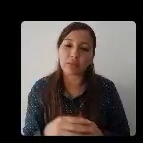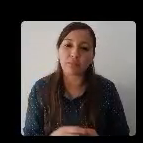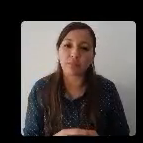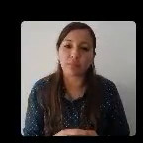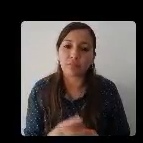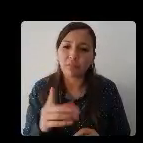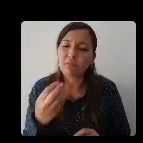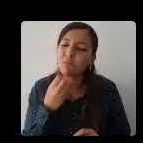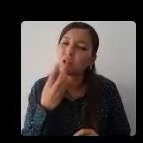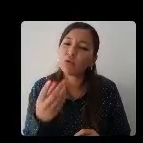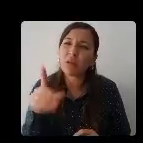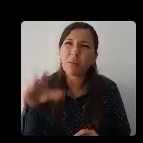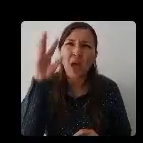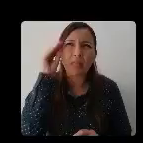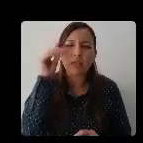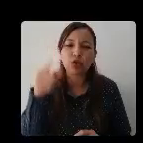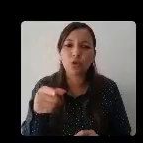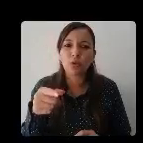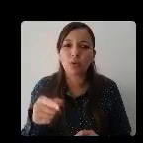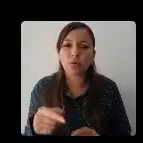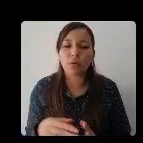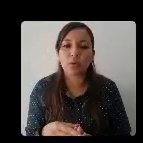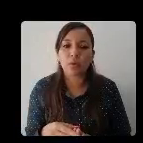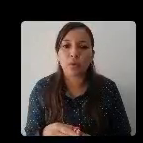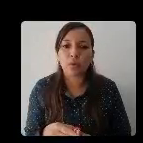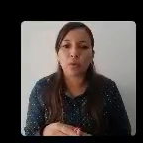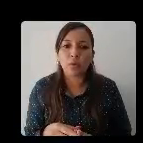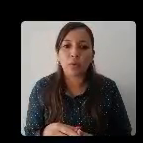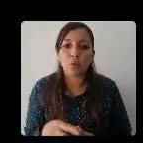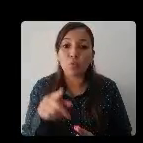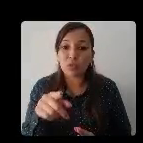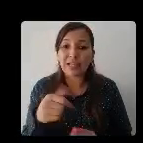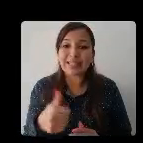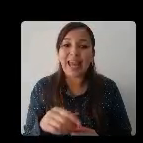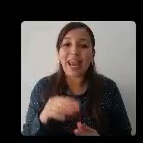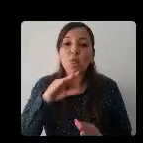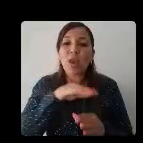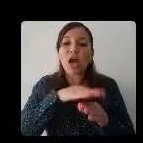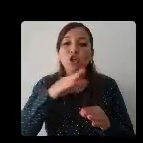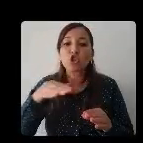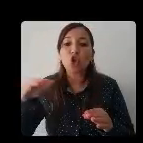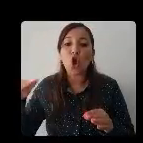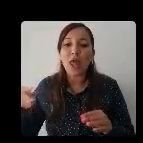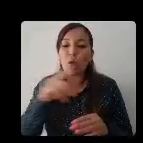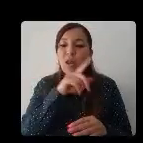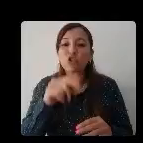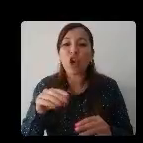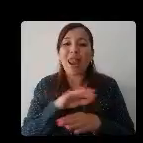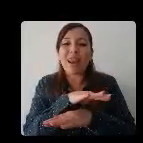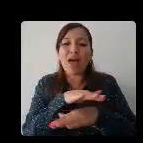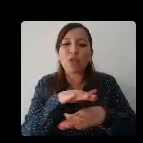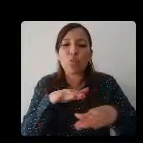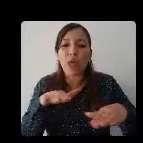en el Alto Mayo y es un refugio realmente natural, no es un espacio único con mucha Sí. biodiversidad y que de